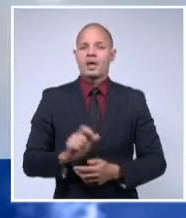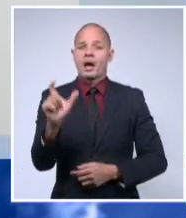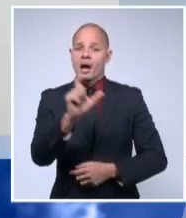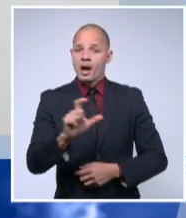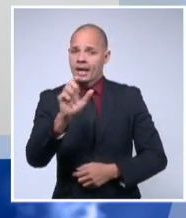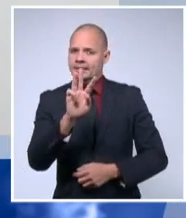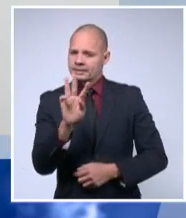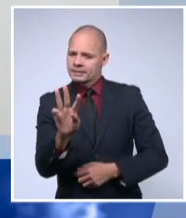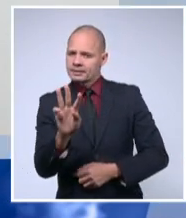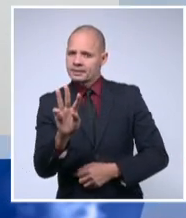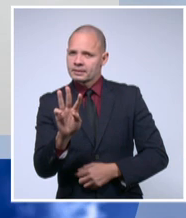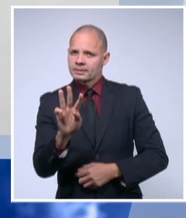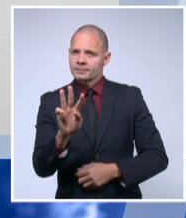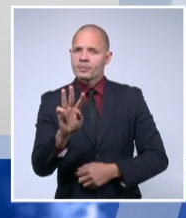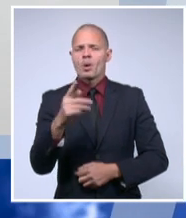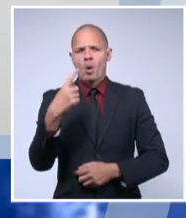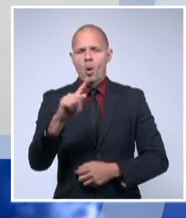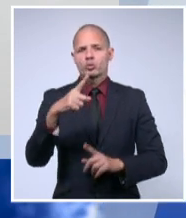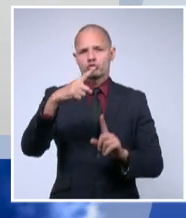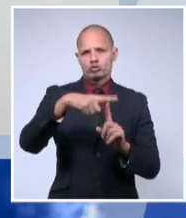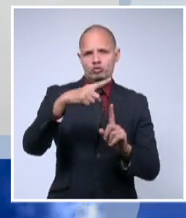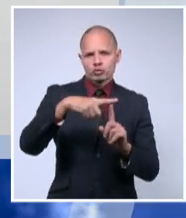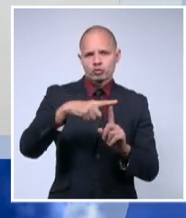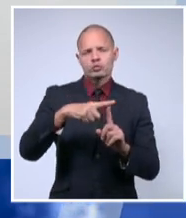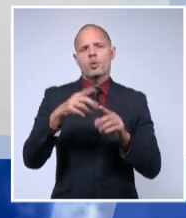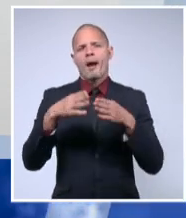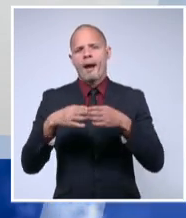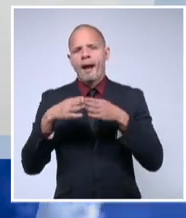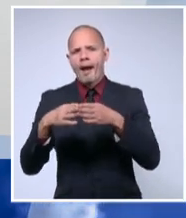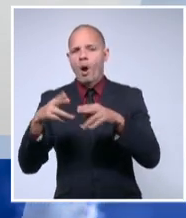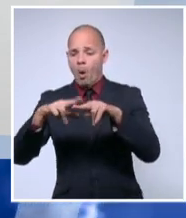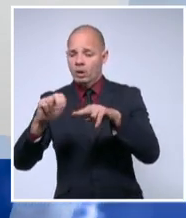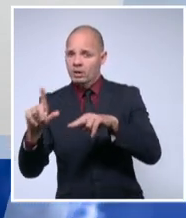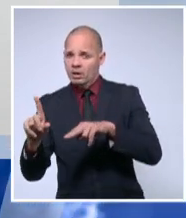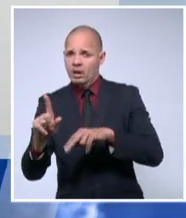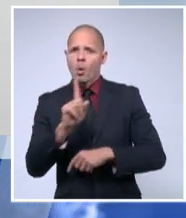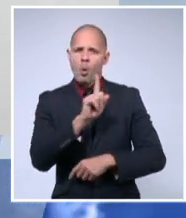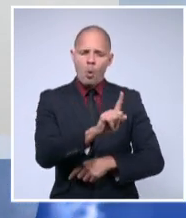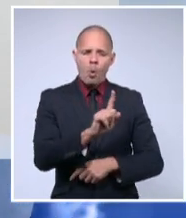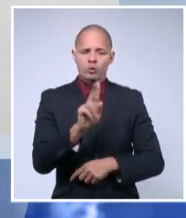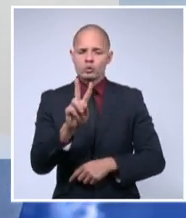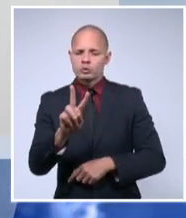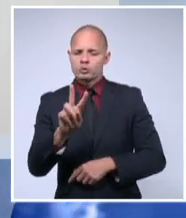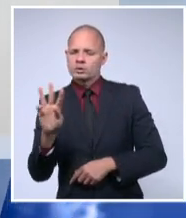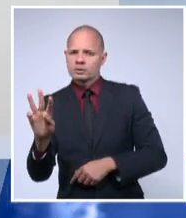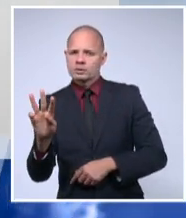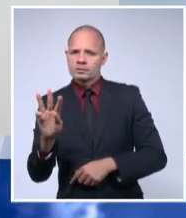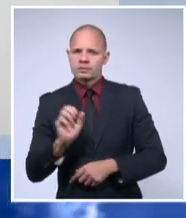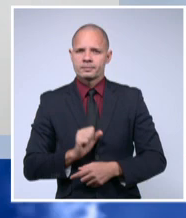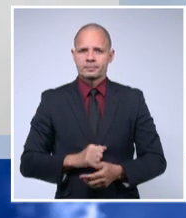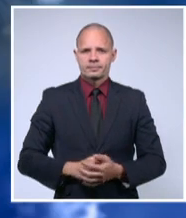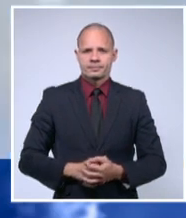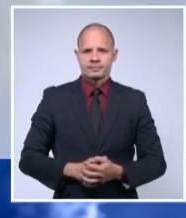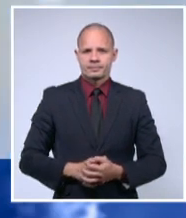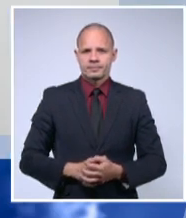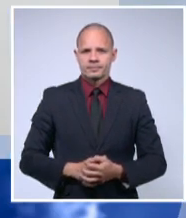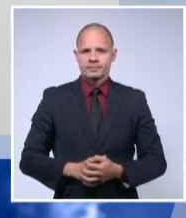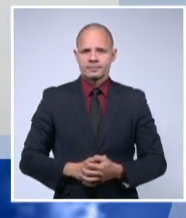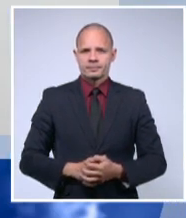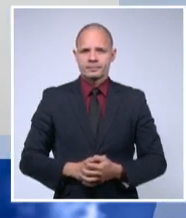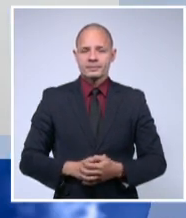3. Las Tunas, Granma y Holguín reportan 1, 2 y 3 casos importados respectivamente.